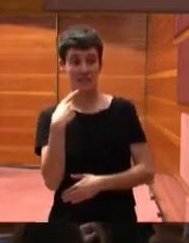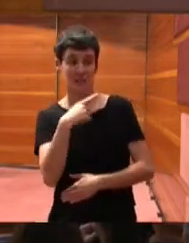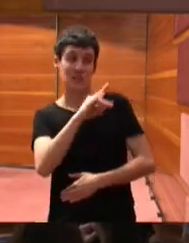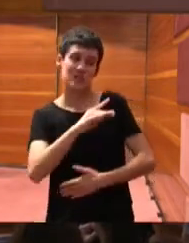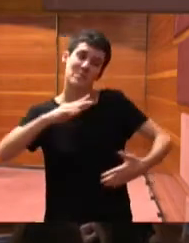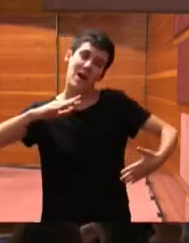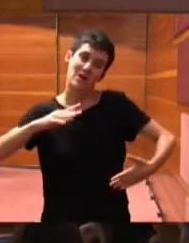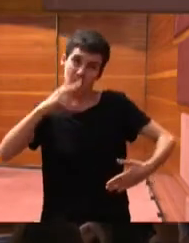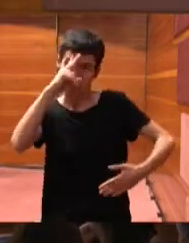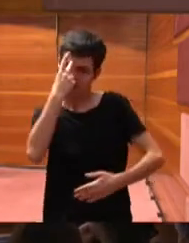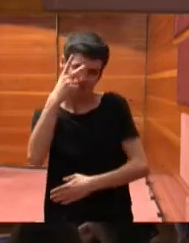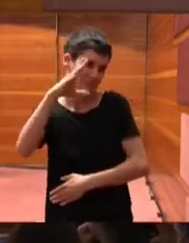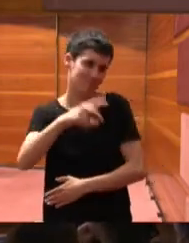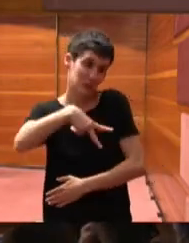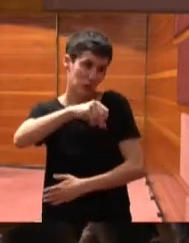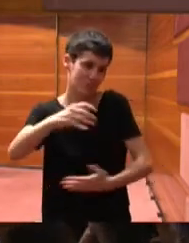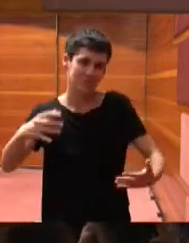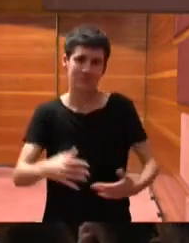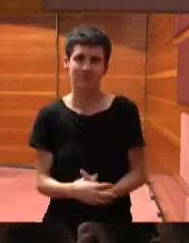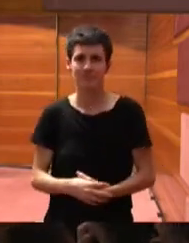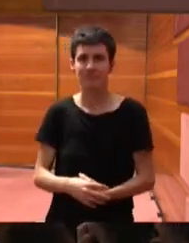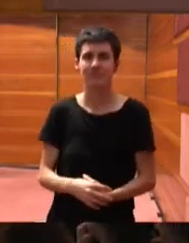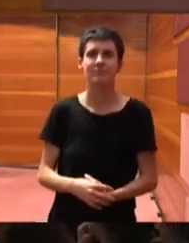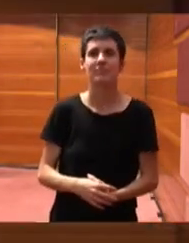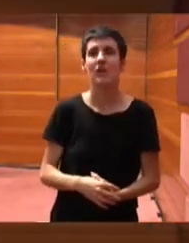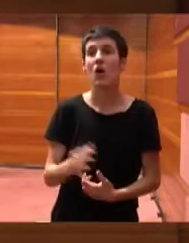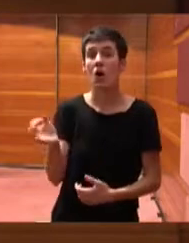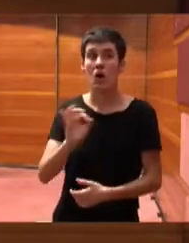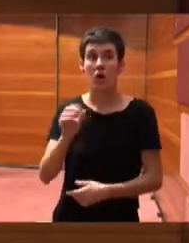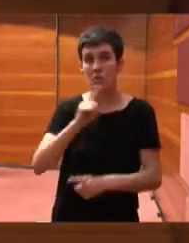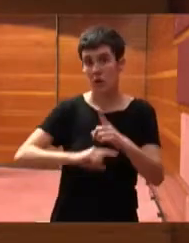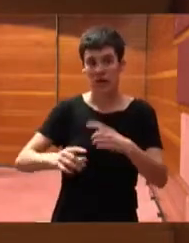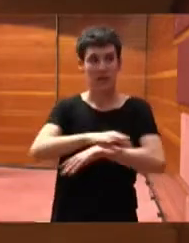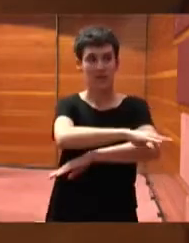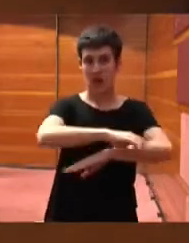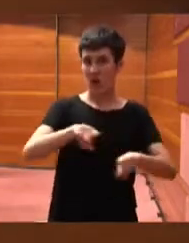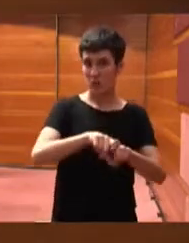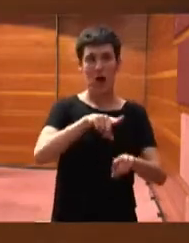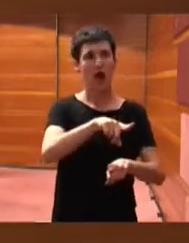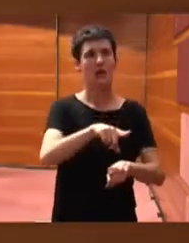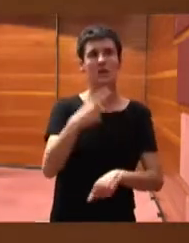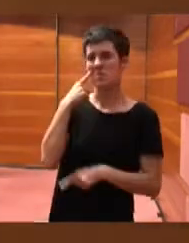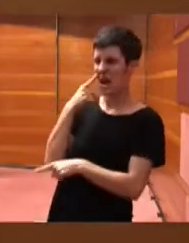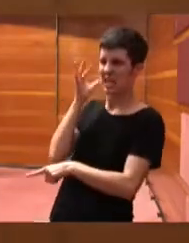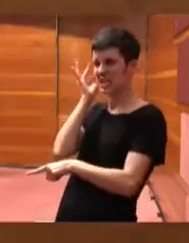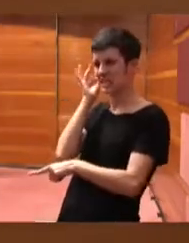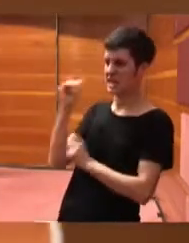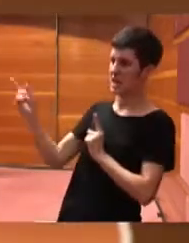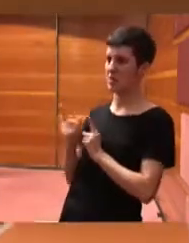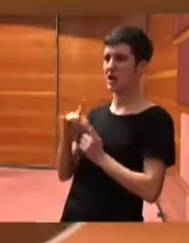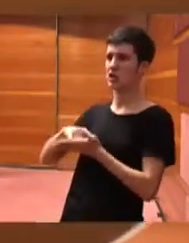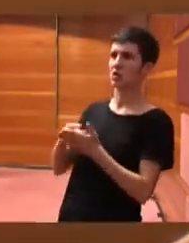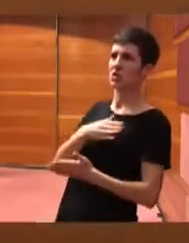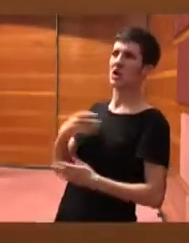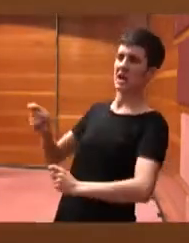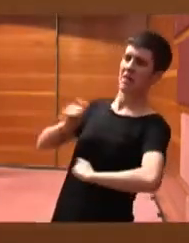que no, porque me has caído gorda. Que los diseñadores lo mismo. Mira a esta chica que ha venido aquí a solucionarnos la vida